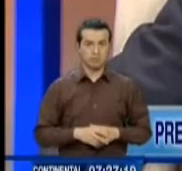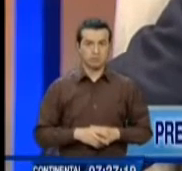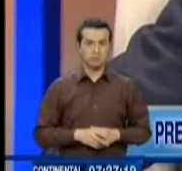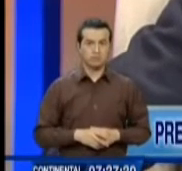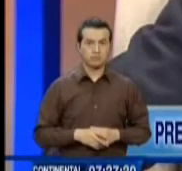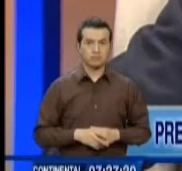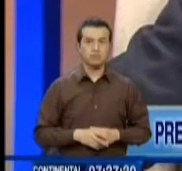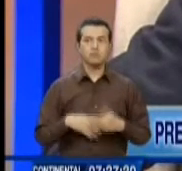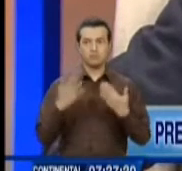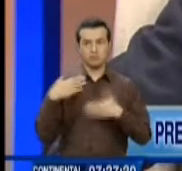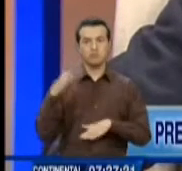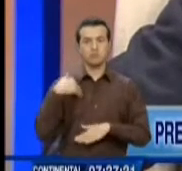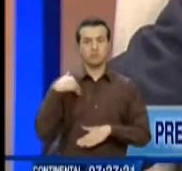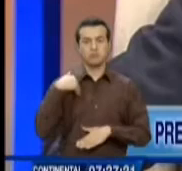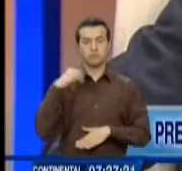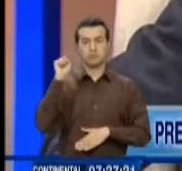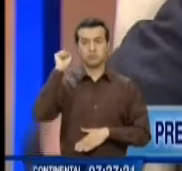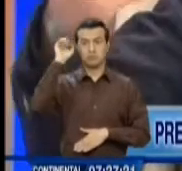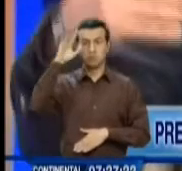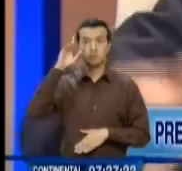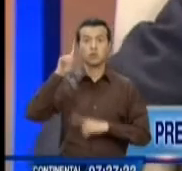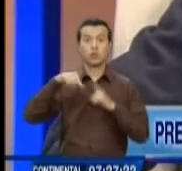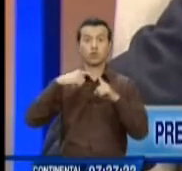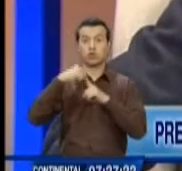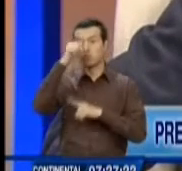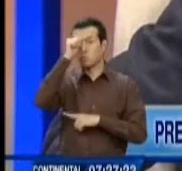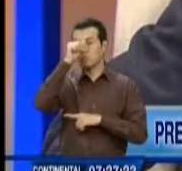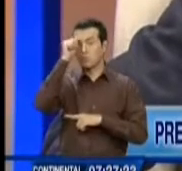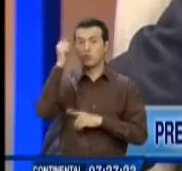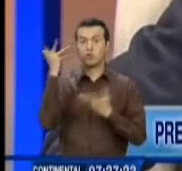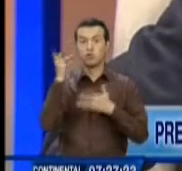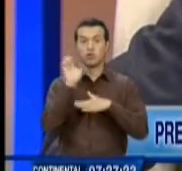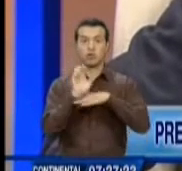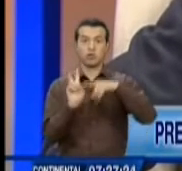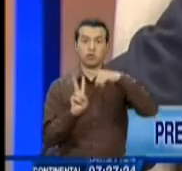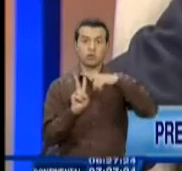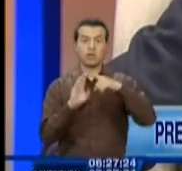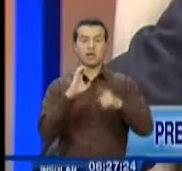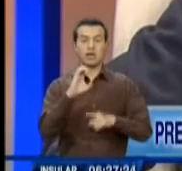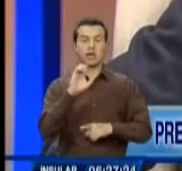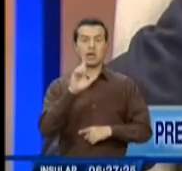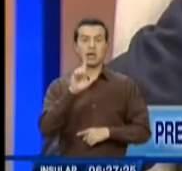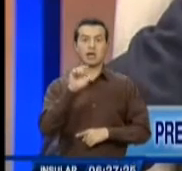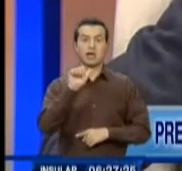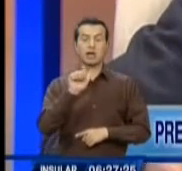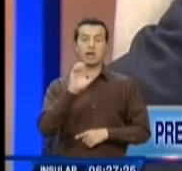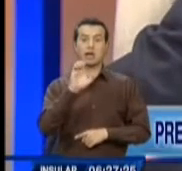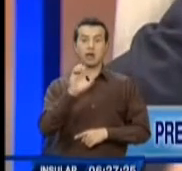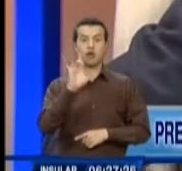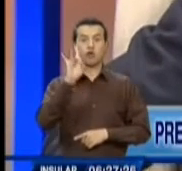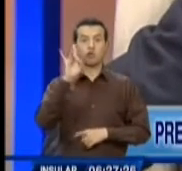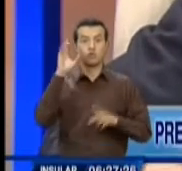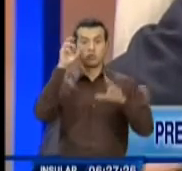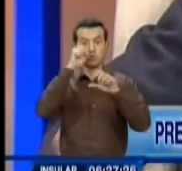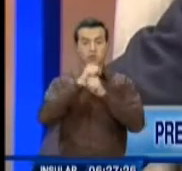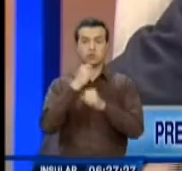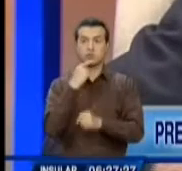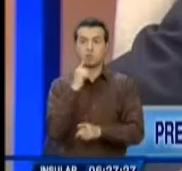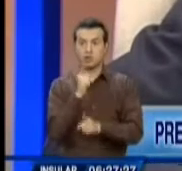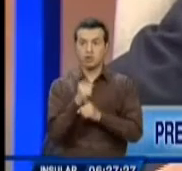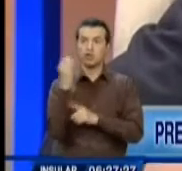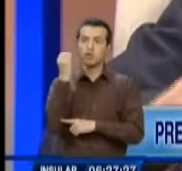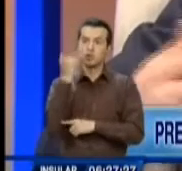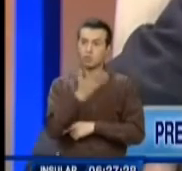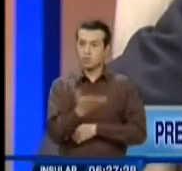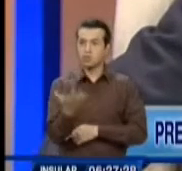Si bien tenemos un programa que se estrenó el domingo pasado acá en Ecuador TV, se llama CLAC a las 8 de la noche, que cuenta un poco el detrás de cámaras, quiénes son estos chicos,